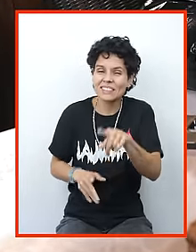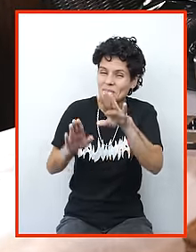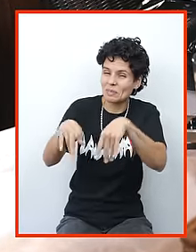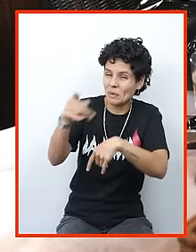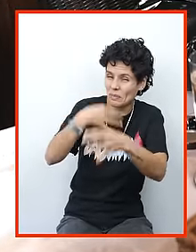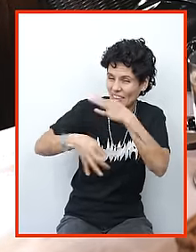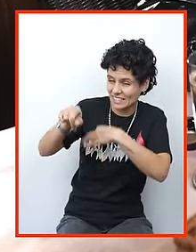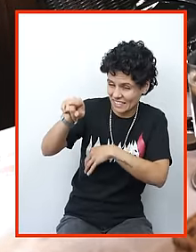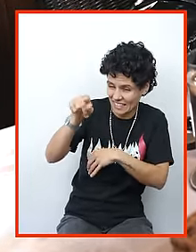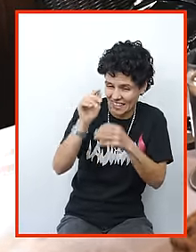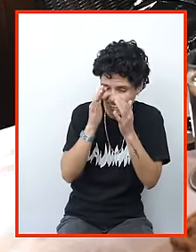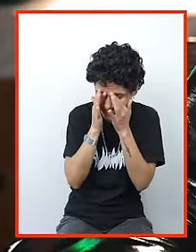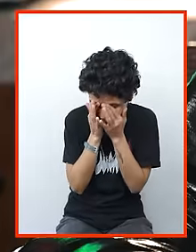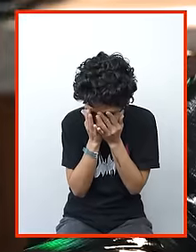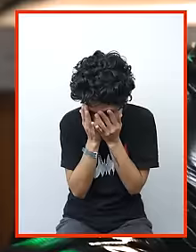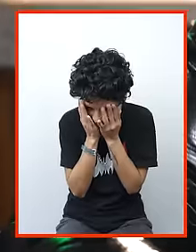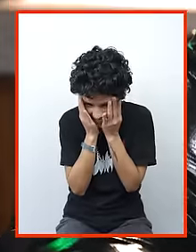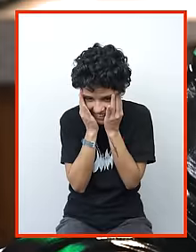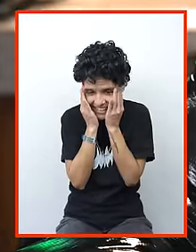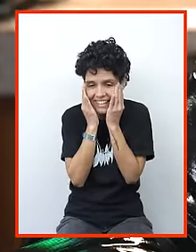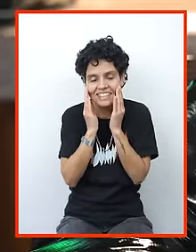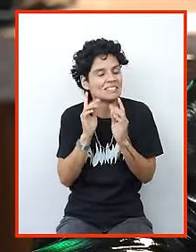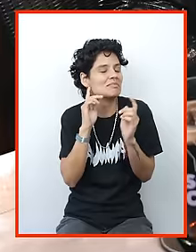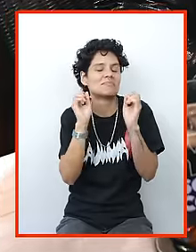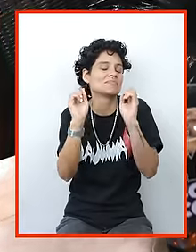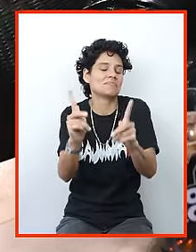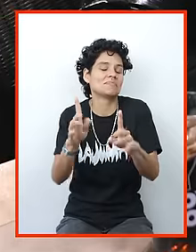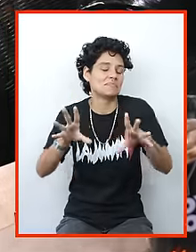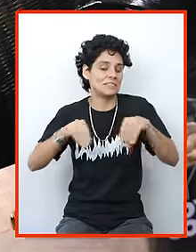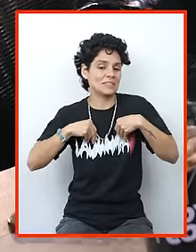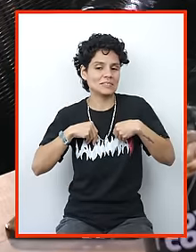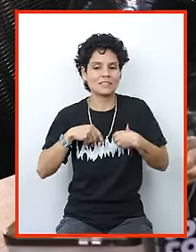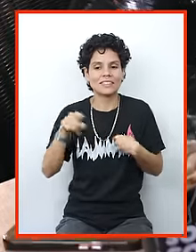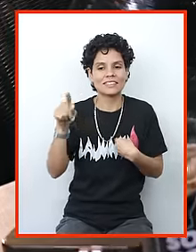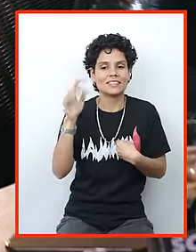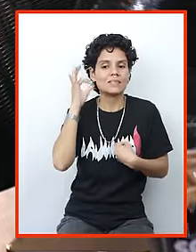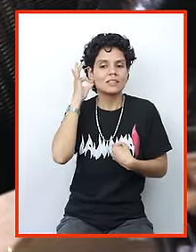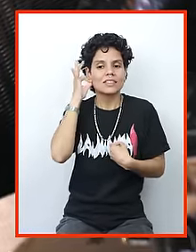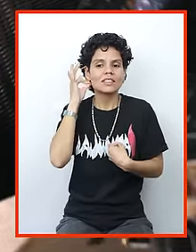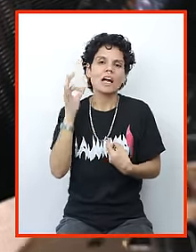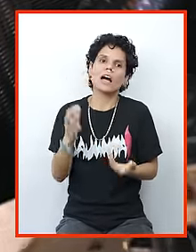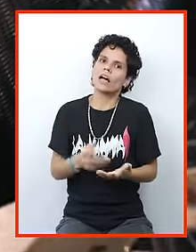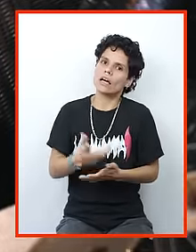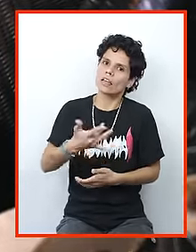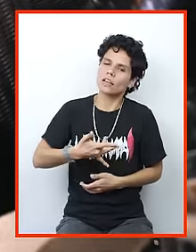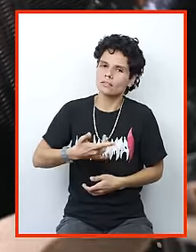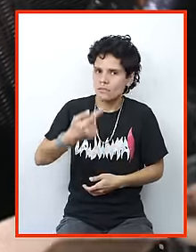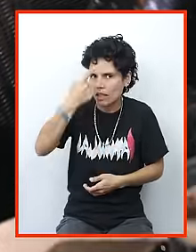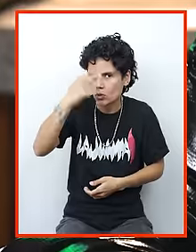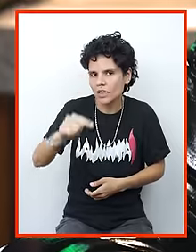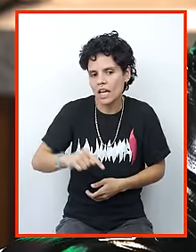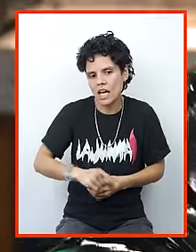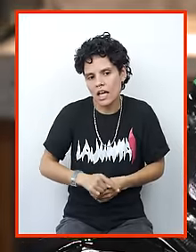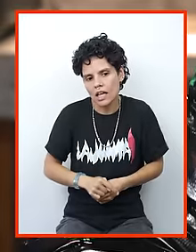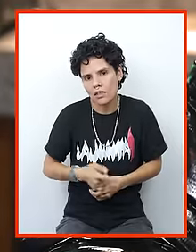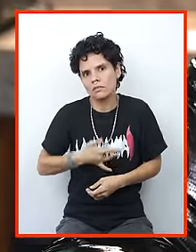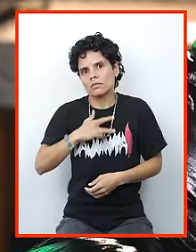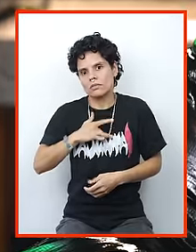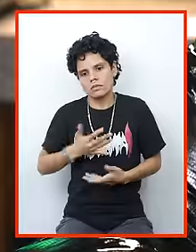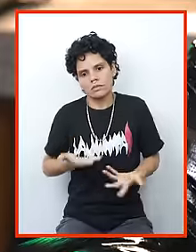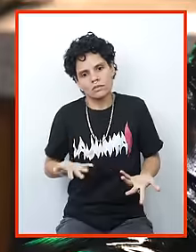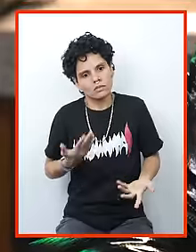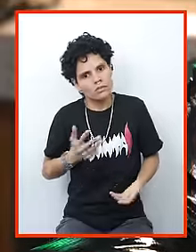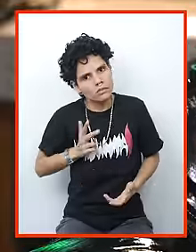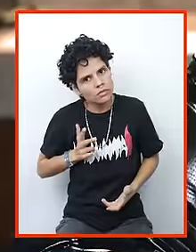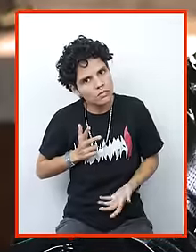Lo que me decía el Mati. Oh, el perro está bien. La cara de la tenía lo hice todo. Hágale un zoom a la